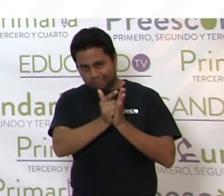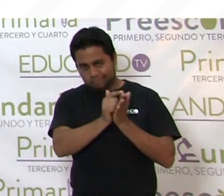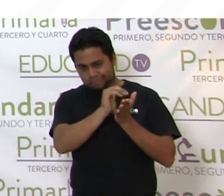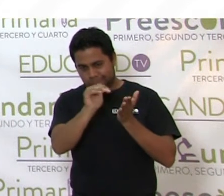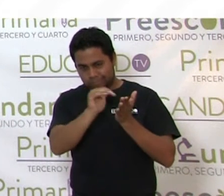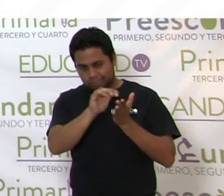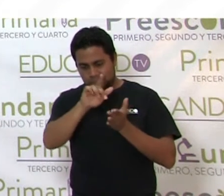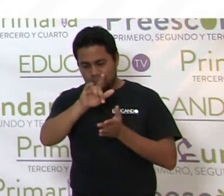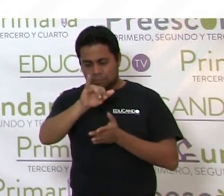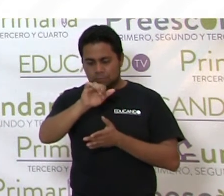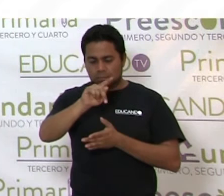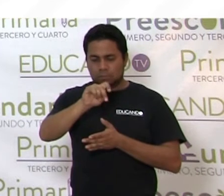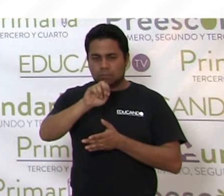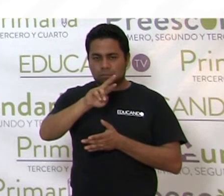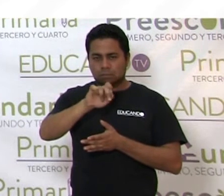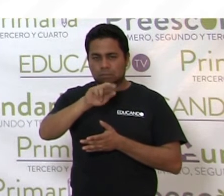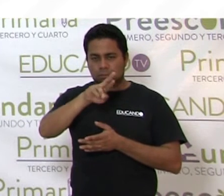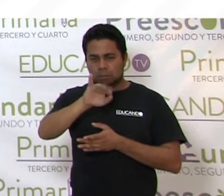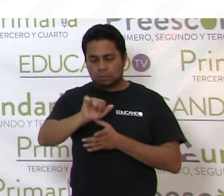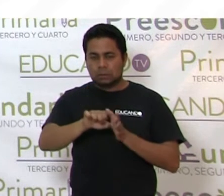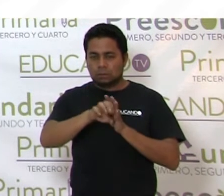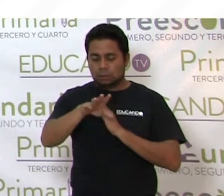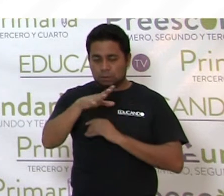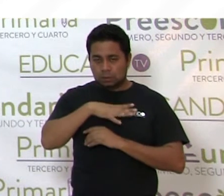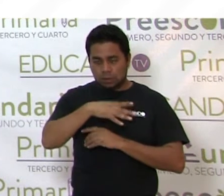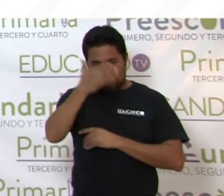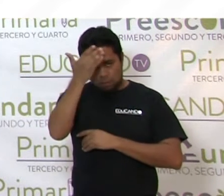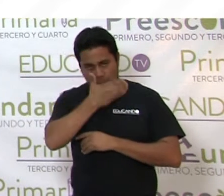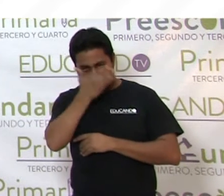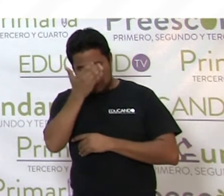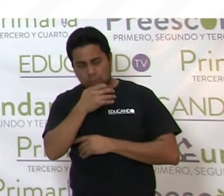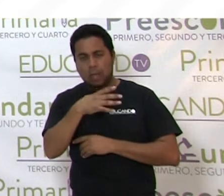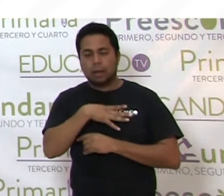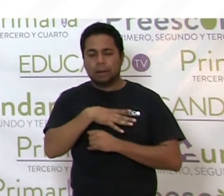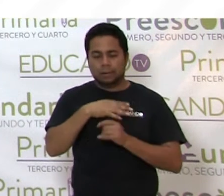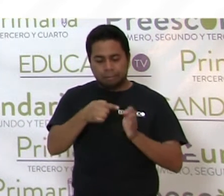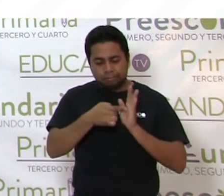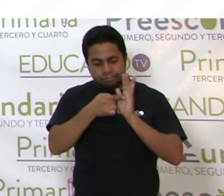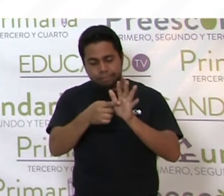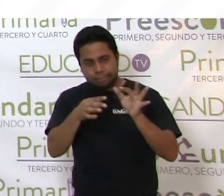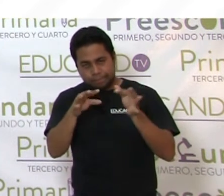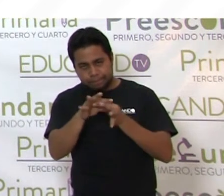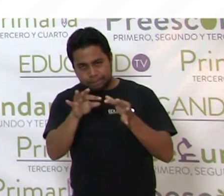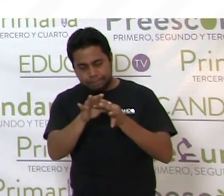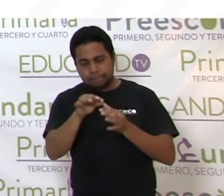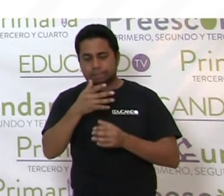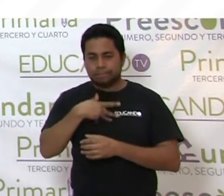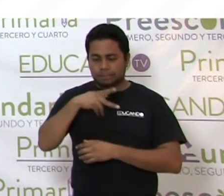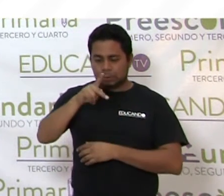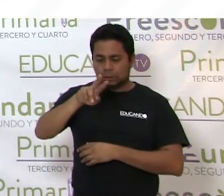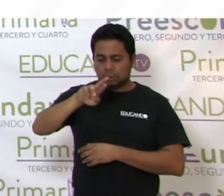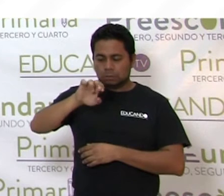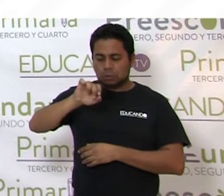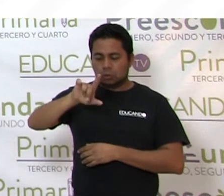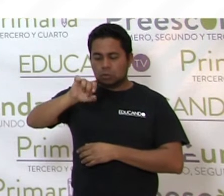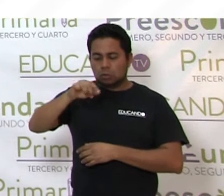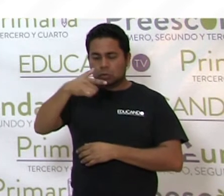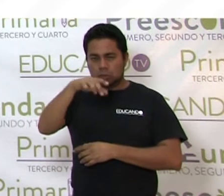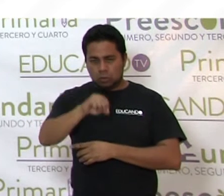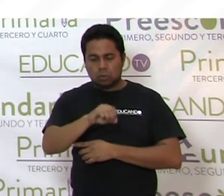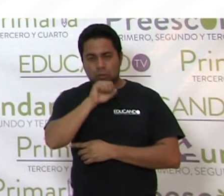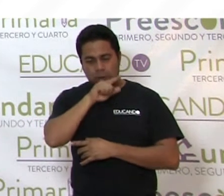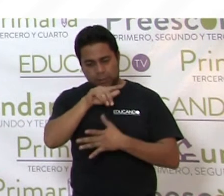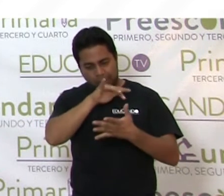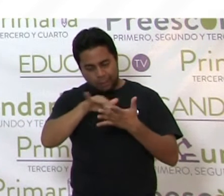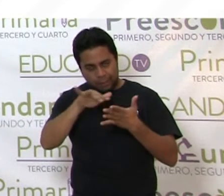literaria. Podemos empezar con una portada, una presentación, un prólogo, un